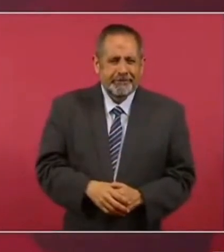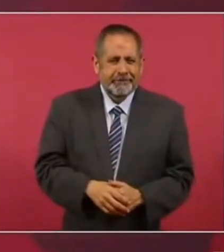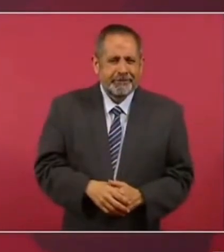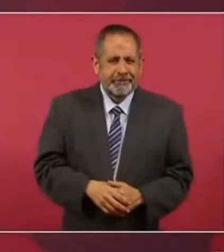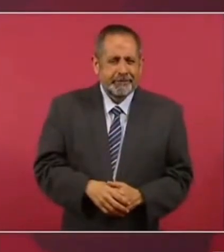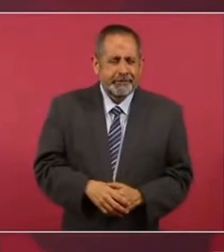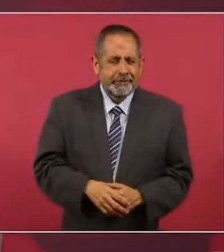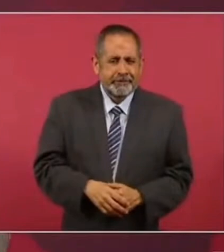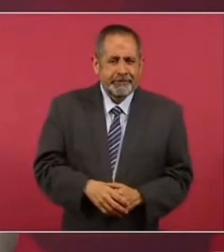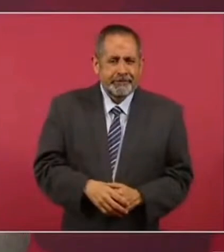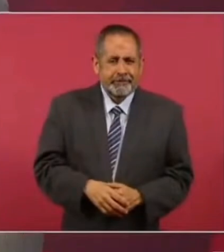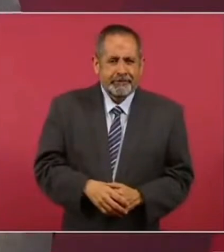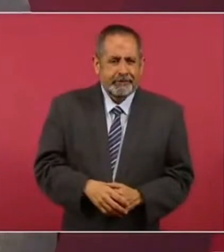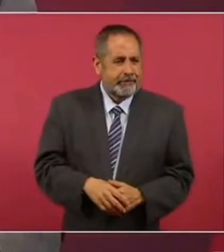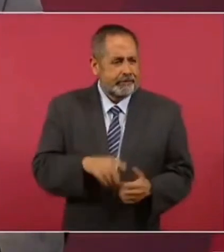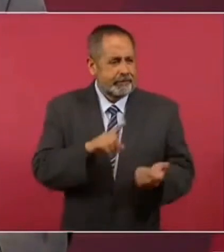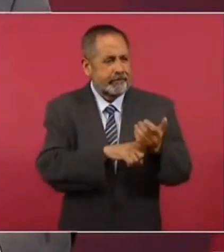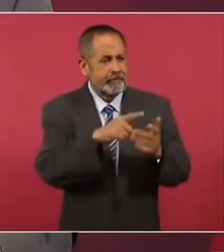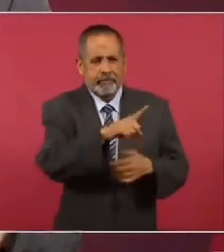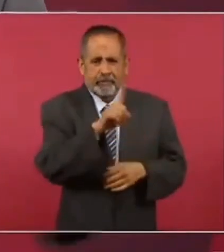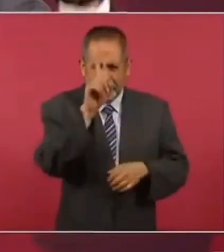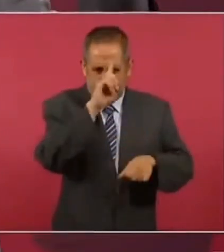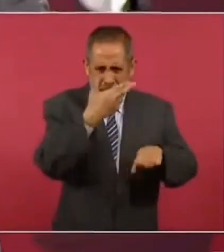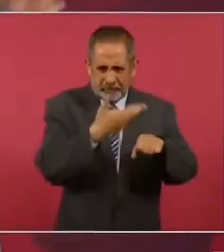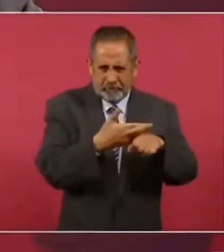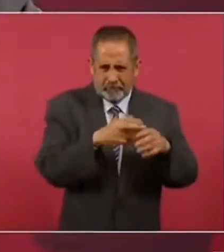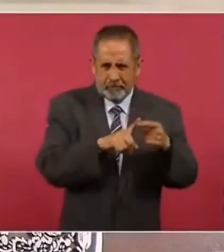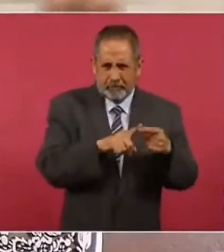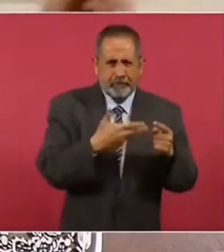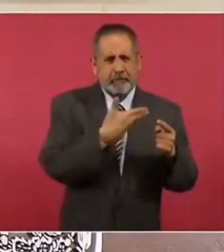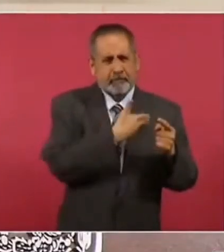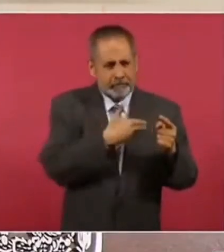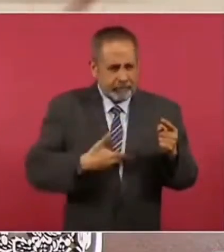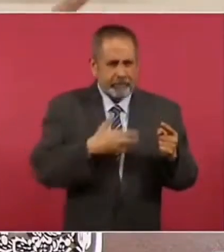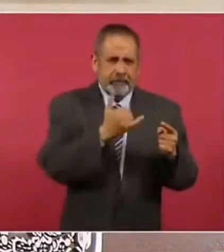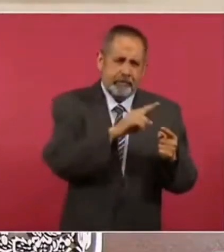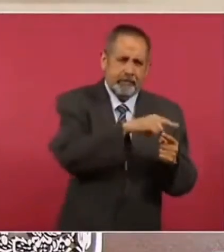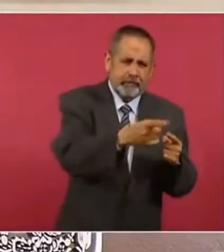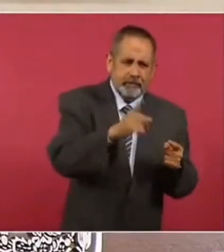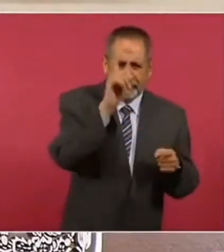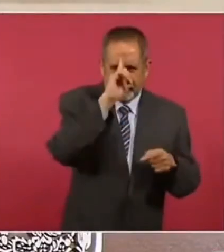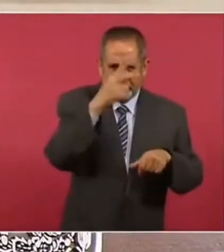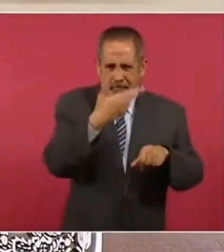Y un consejero, bueno, el presidente consejero,